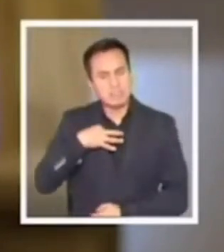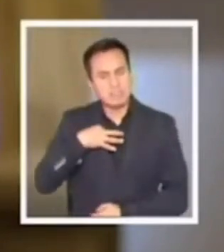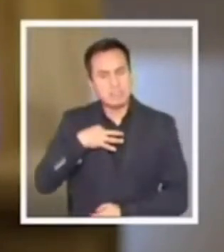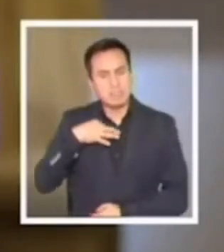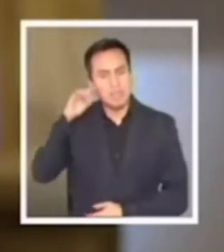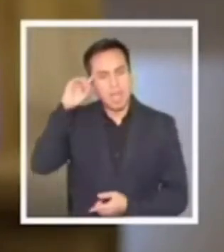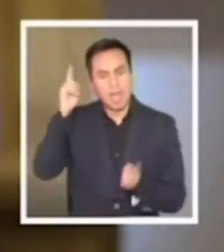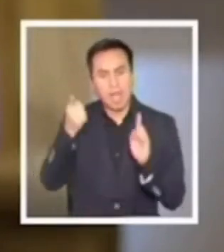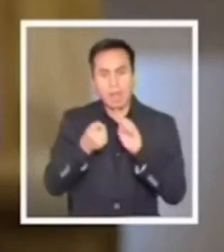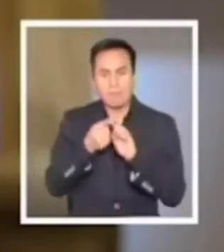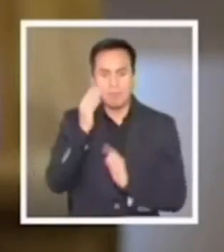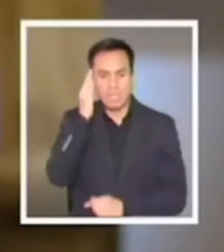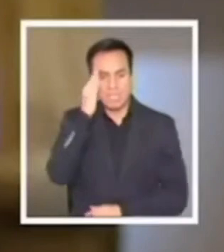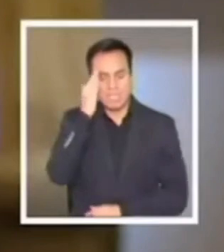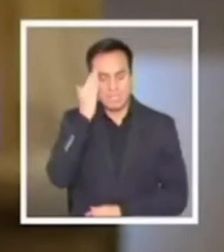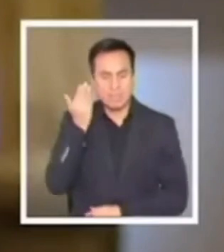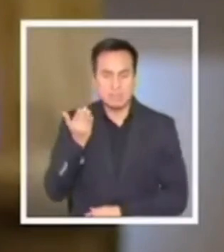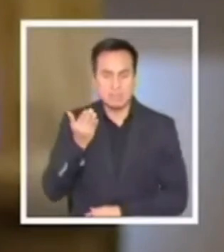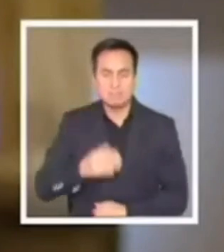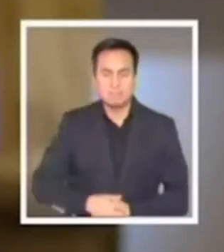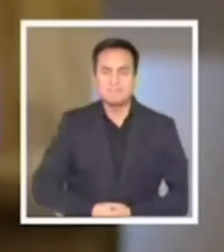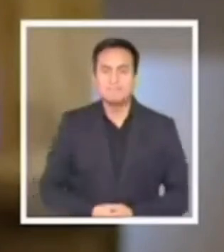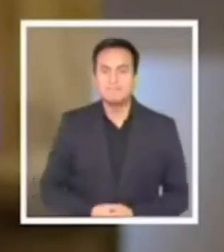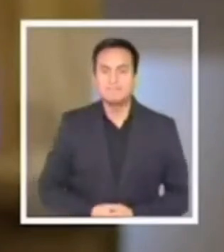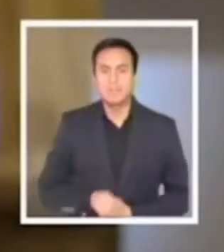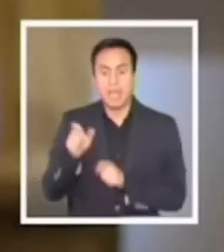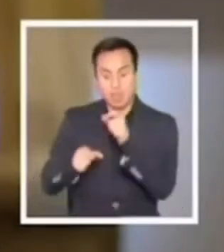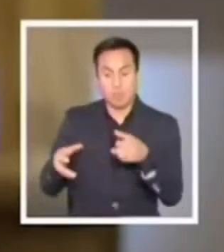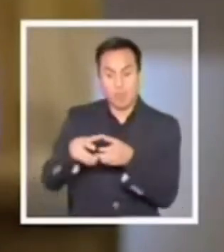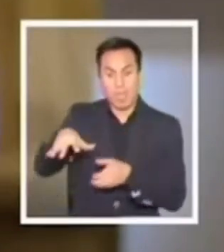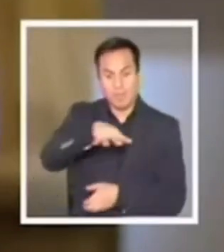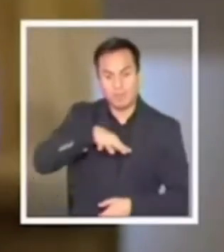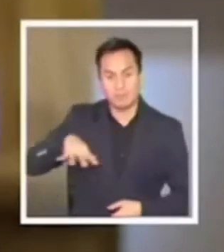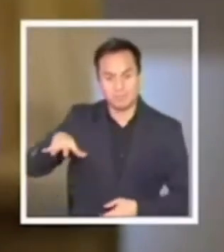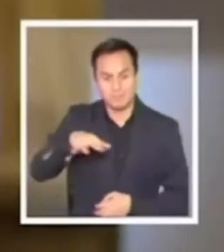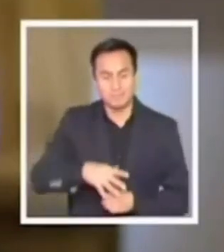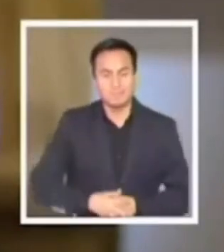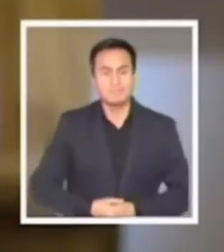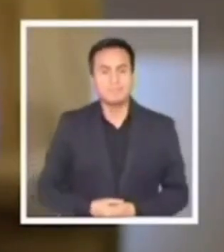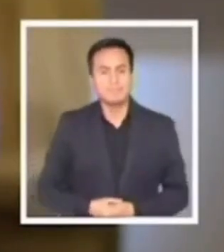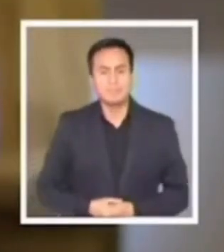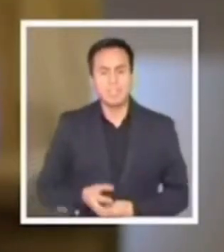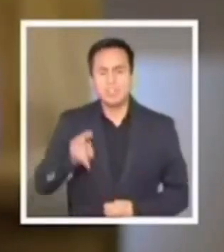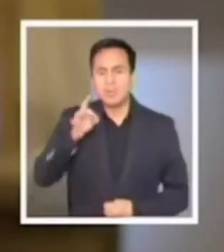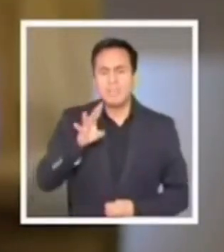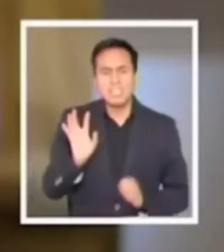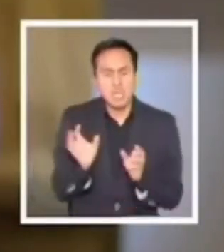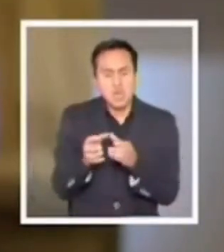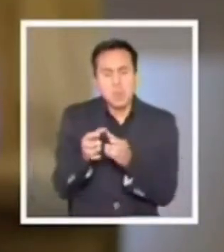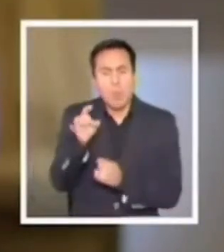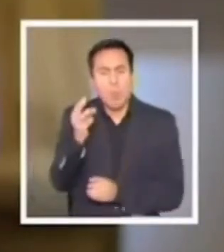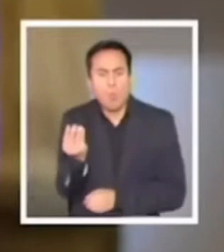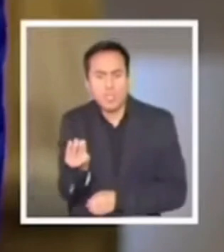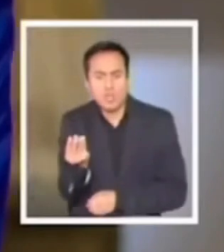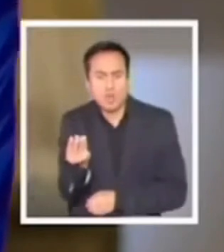enfrentar en el embate de, por ejemplo, los medios de comunicación y las élites en lo